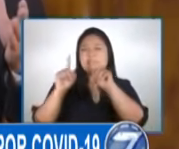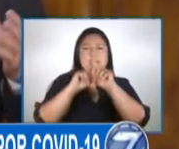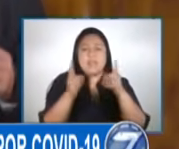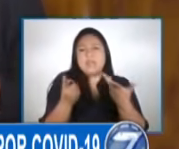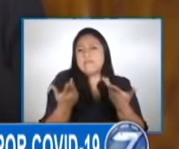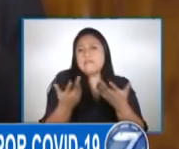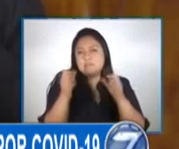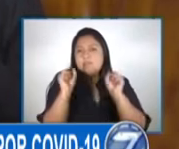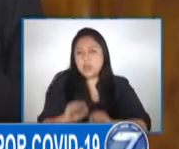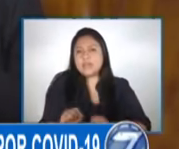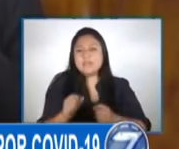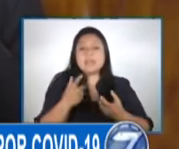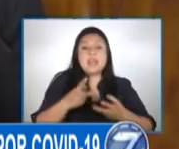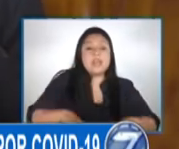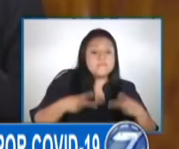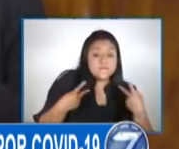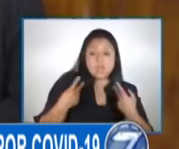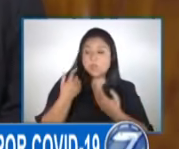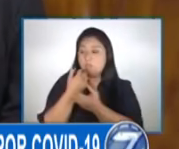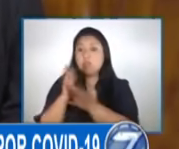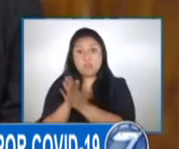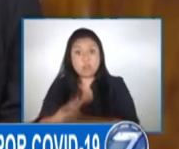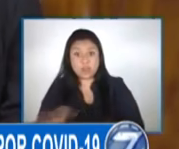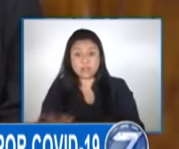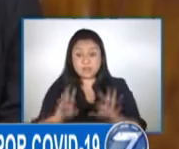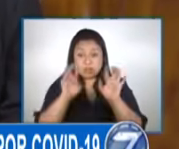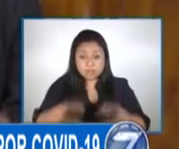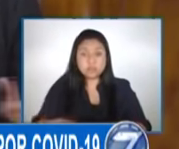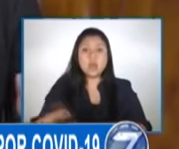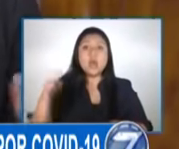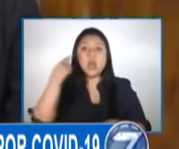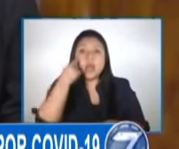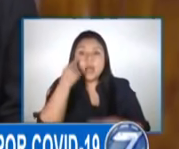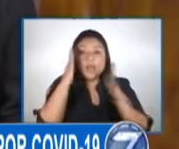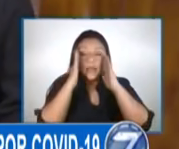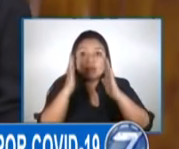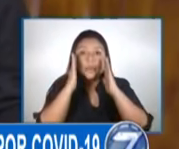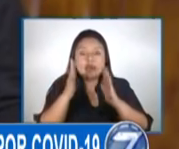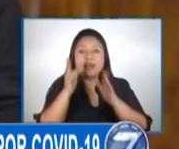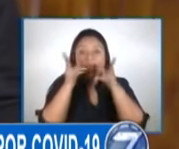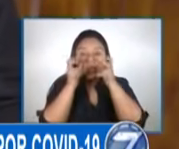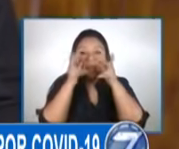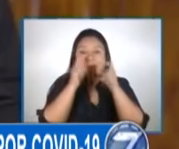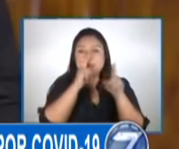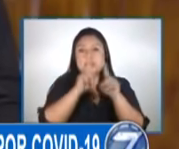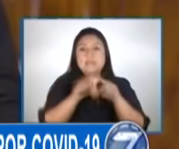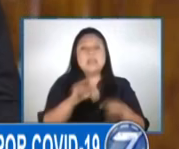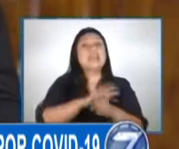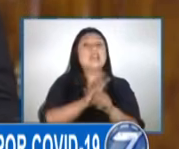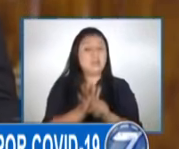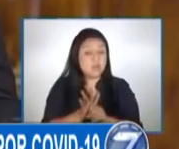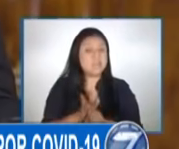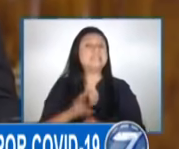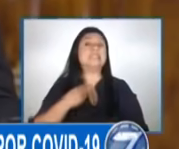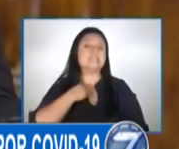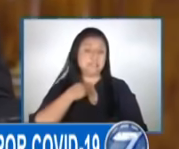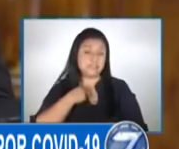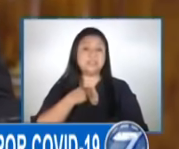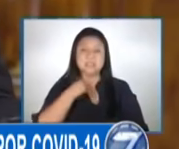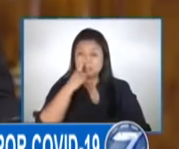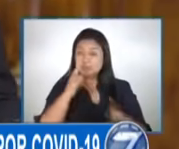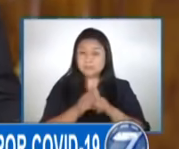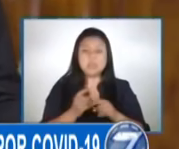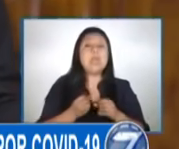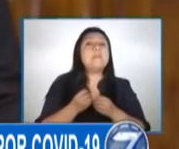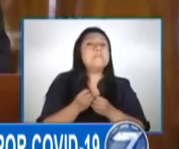entre la vida y la muerte en las personas que los escuchan, que los siguen. La COVID-19 es una enfermedad grave y